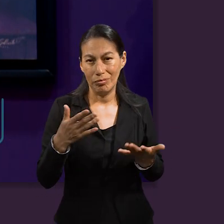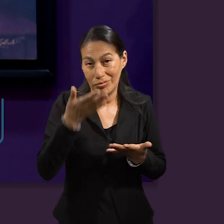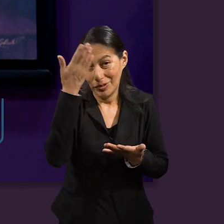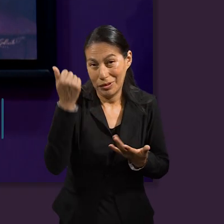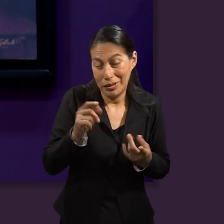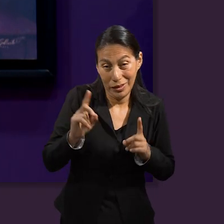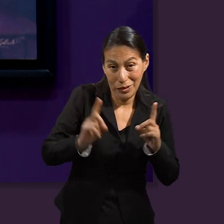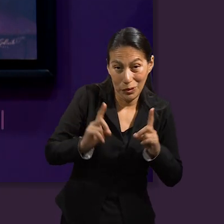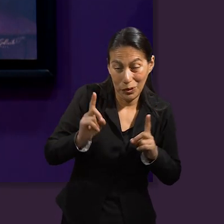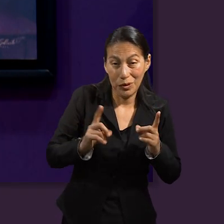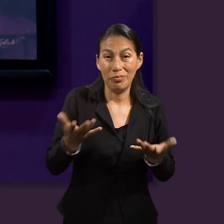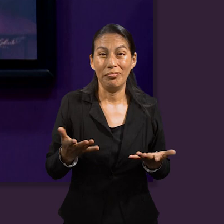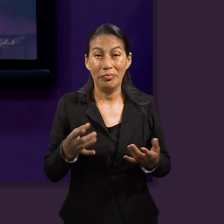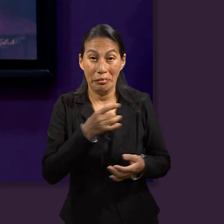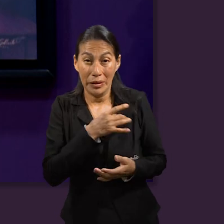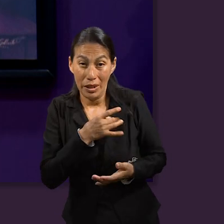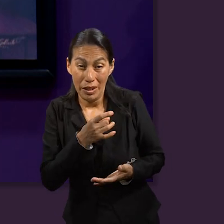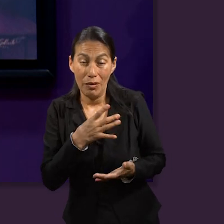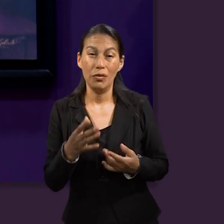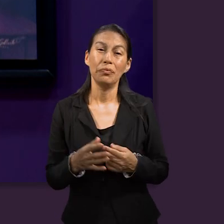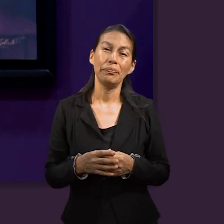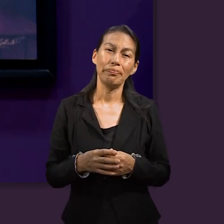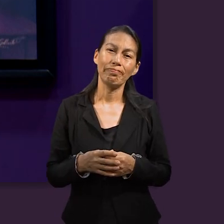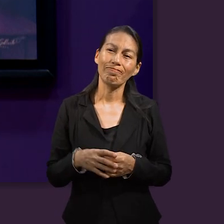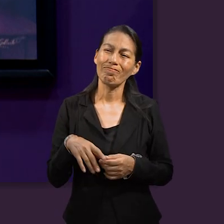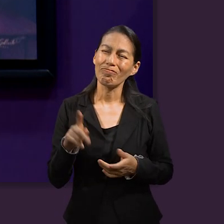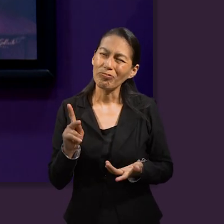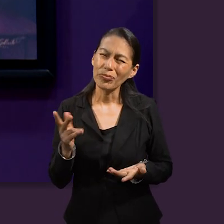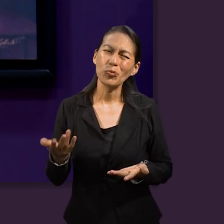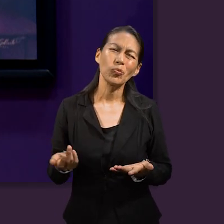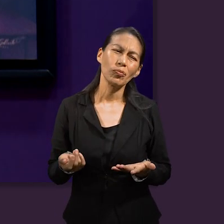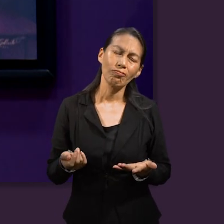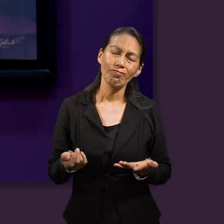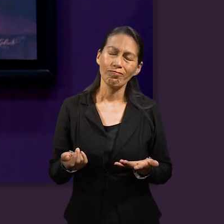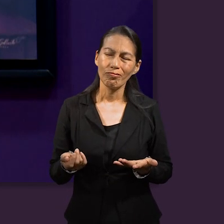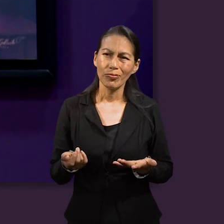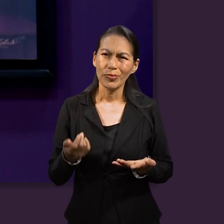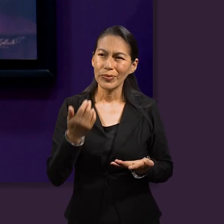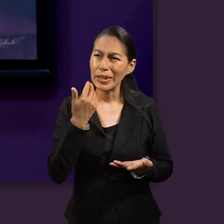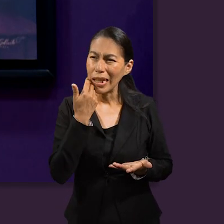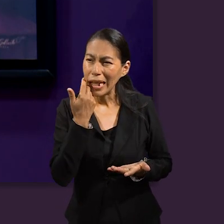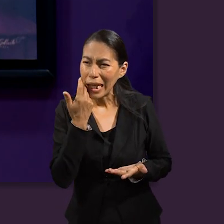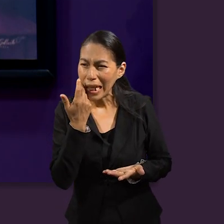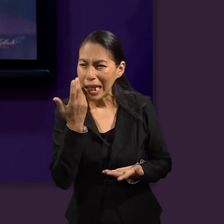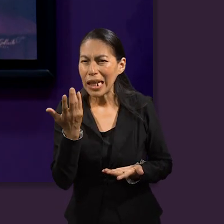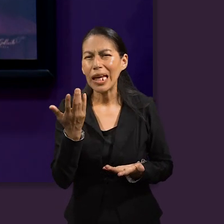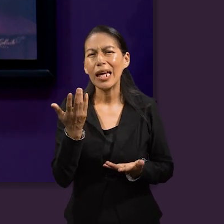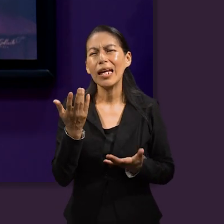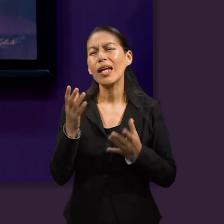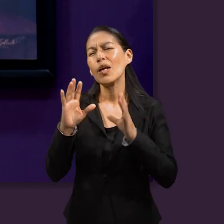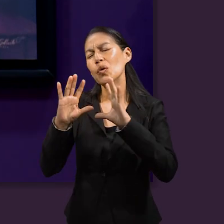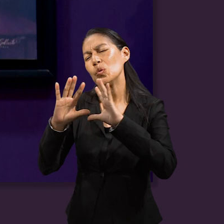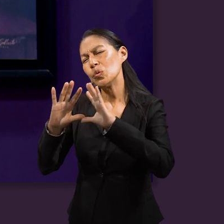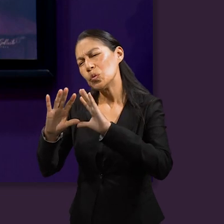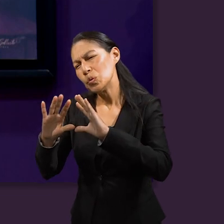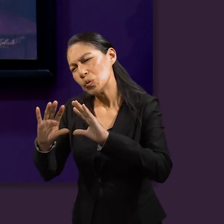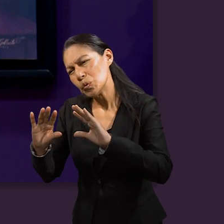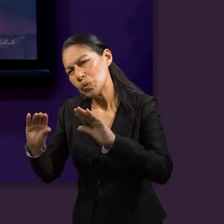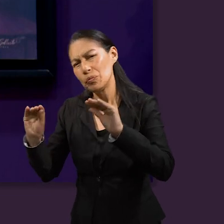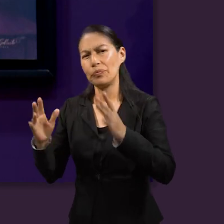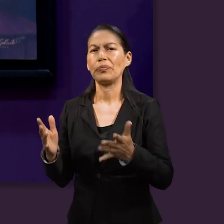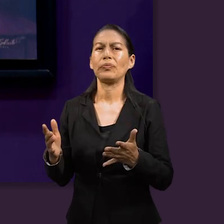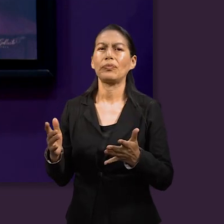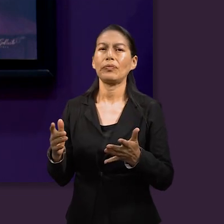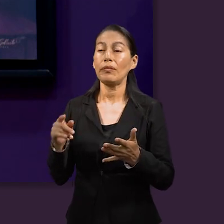él y sin embargo busca restituir esa bendición